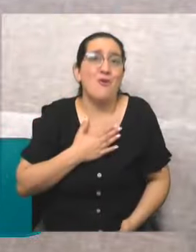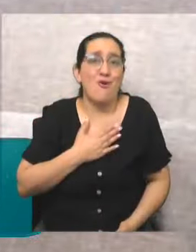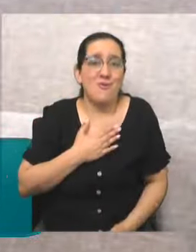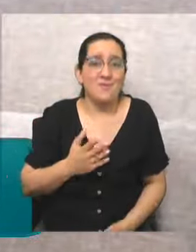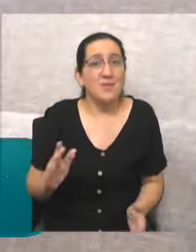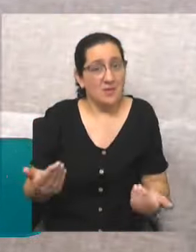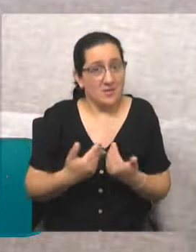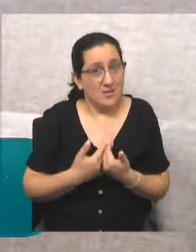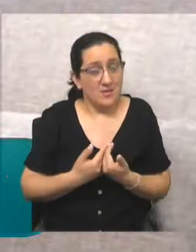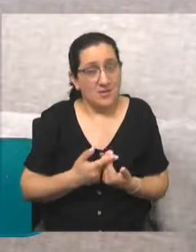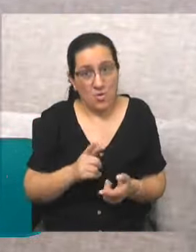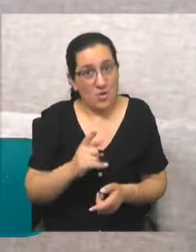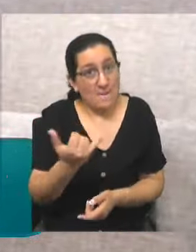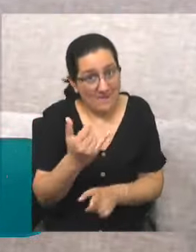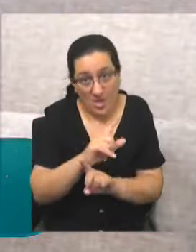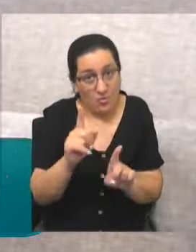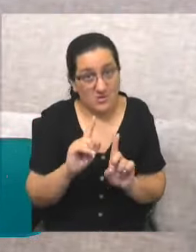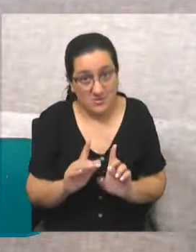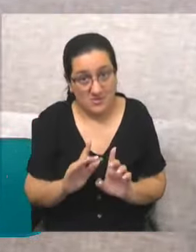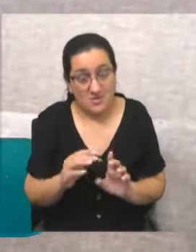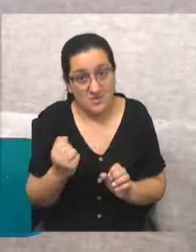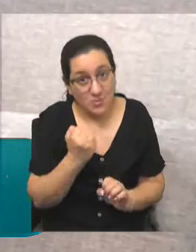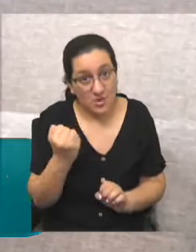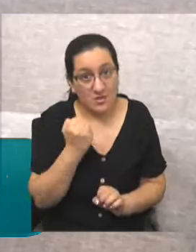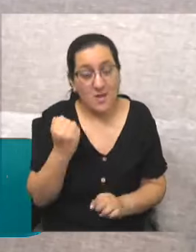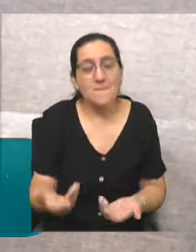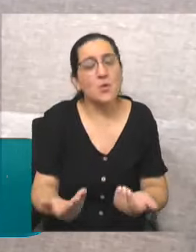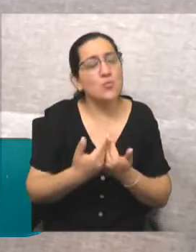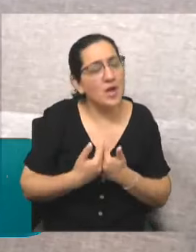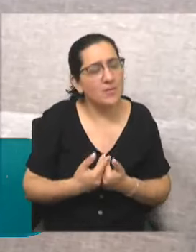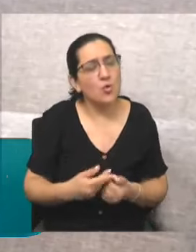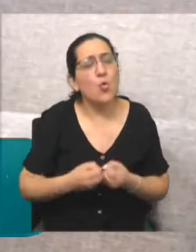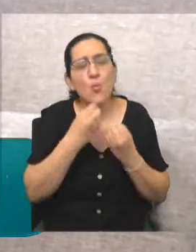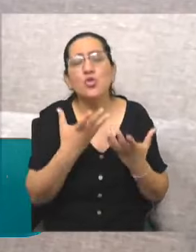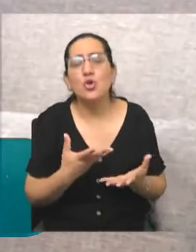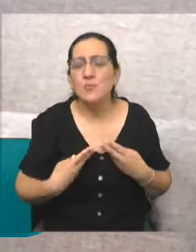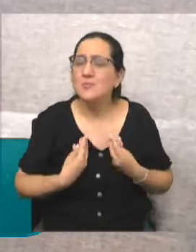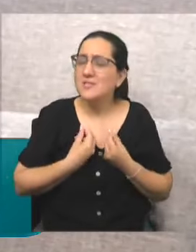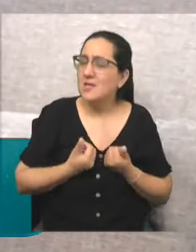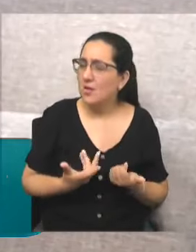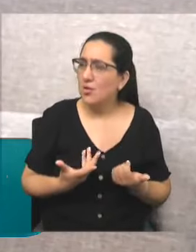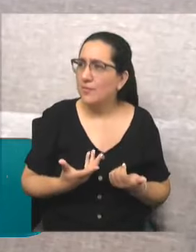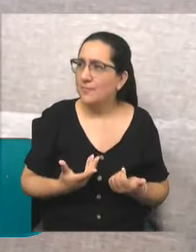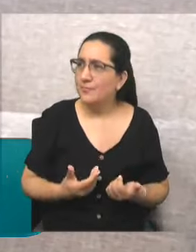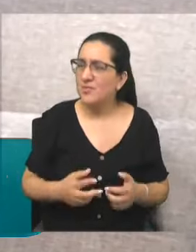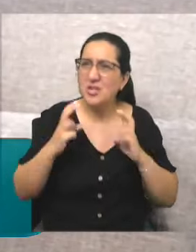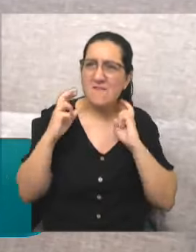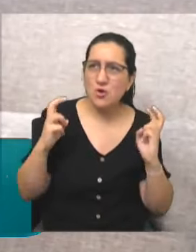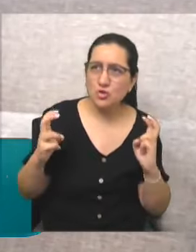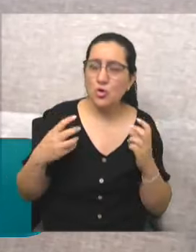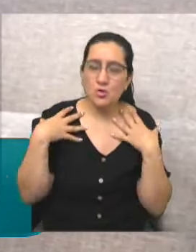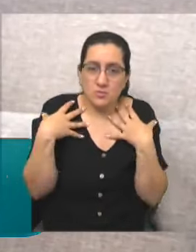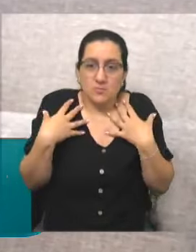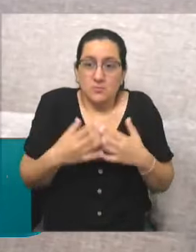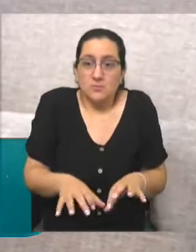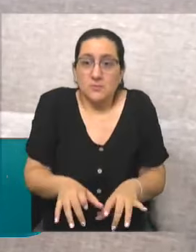menor esto. Está, pero no empezar es físico. Empezar a preguntarme más veces en el día cómo me siento, cómo estoy. Me siento tenso, estoy con los hombros